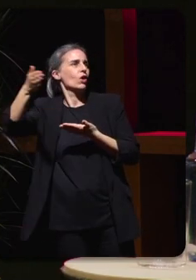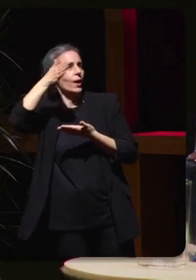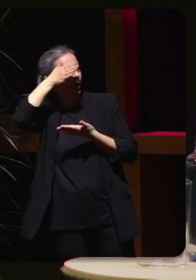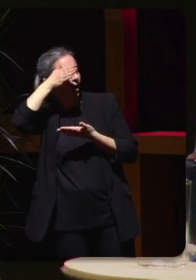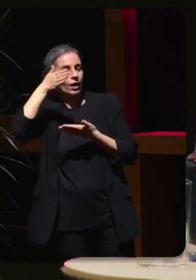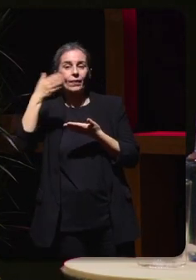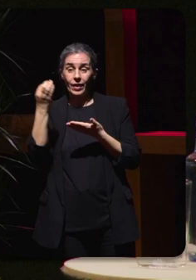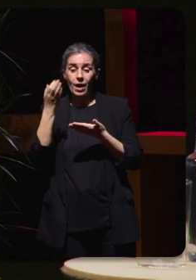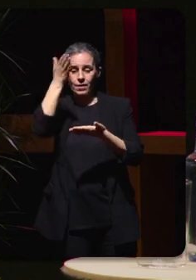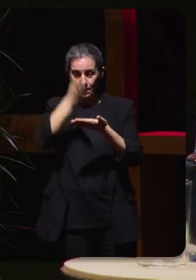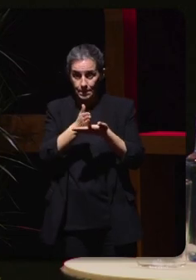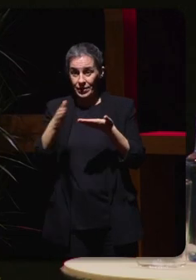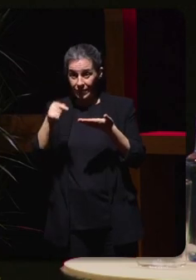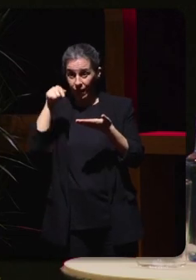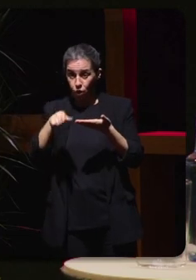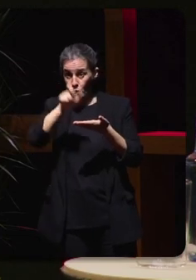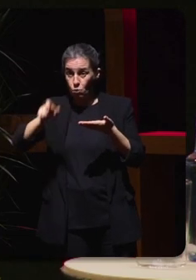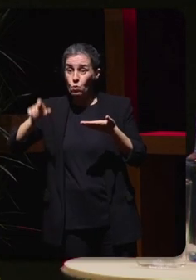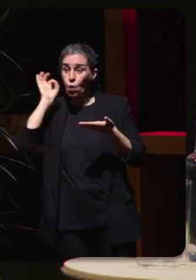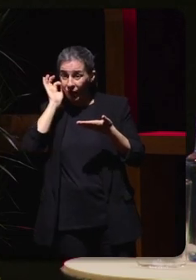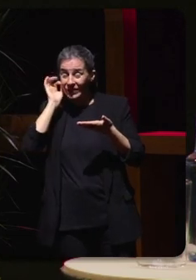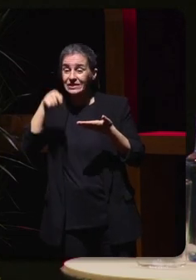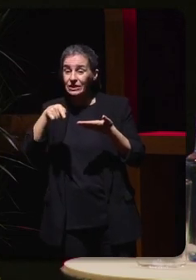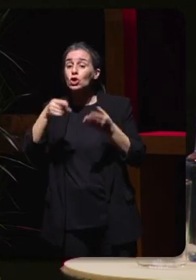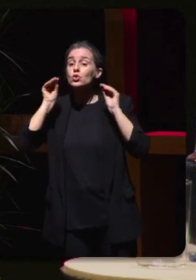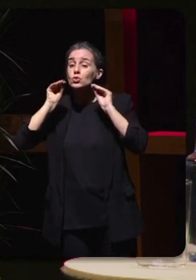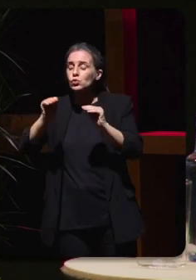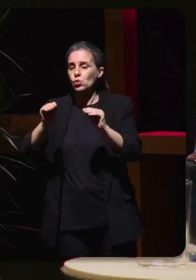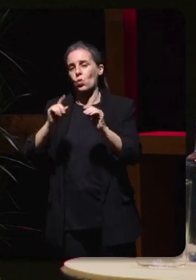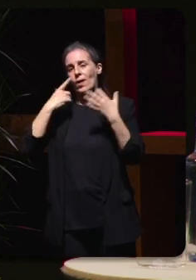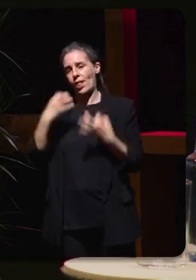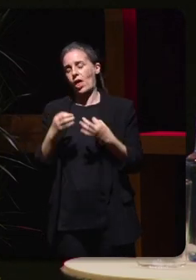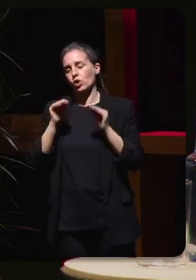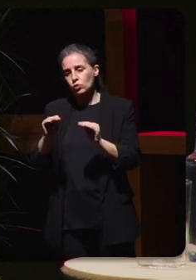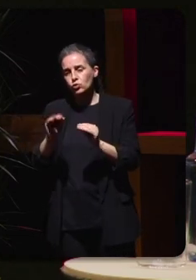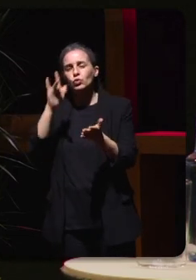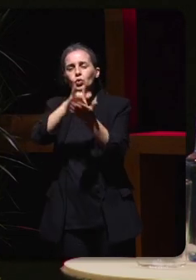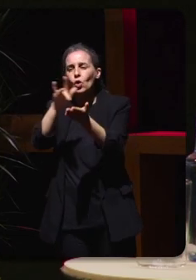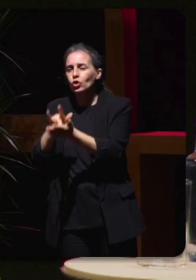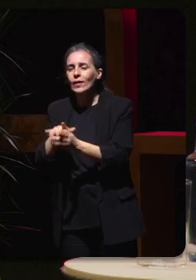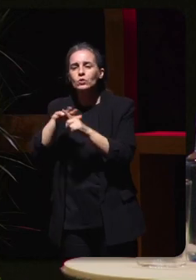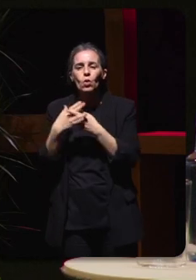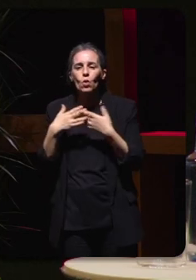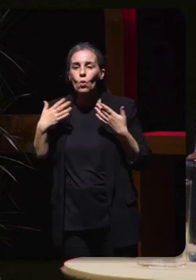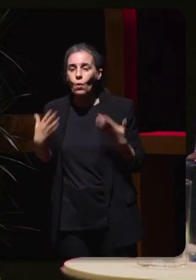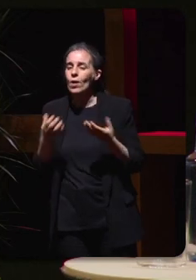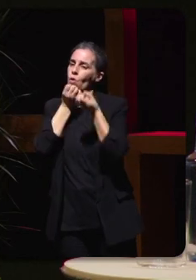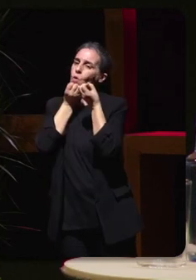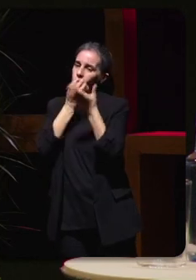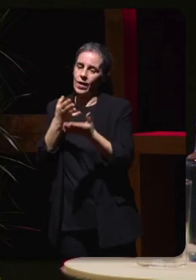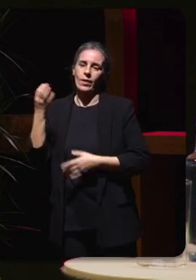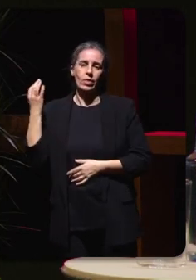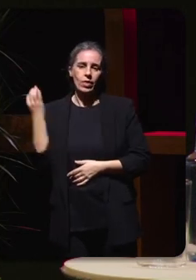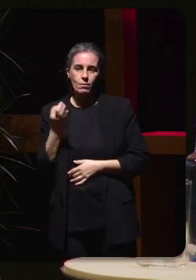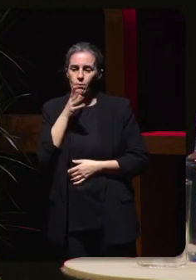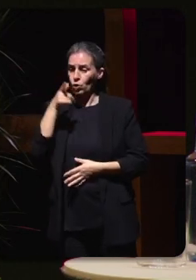contar de esa media parte del mundo la realidad. O sea, es cierto que les ocurre todo eso y que es obviamente tremendamente